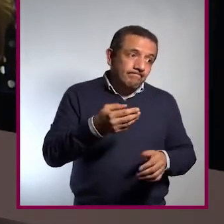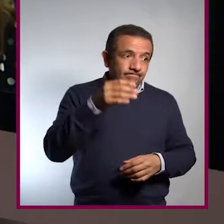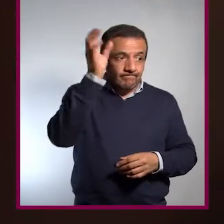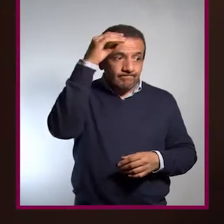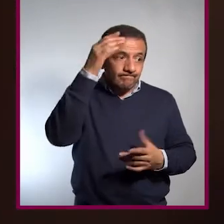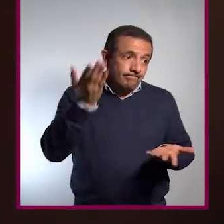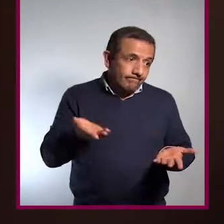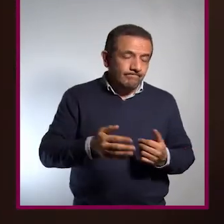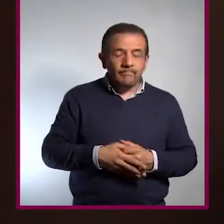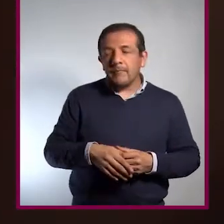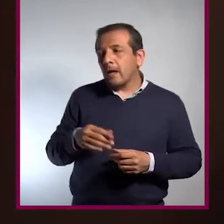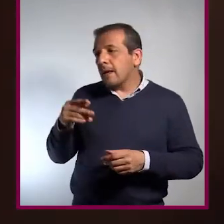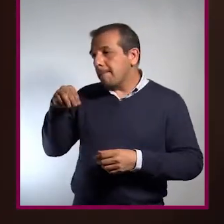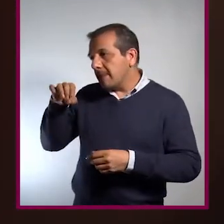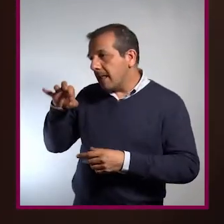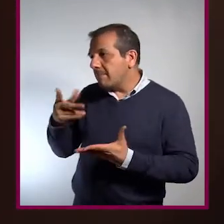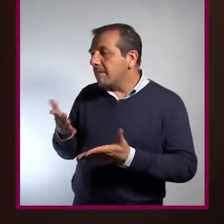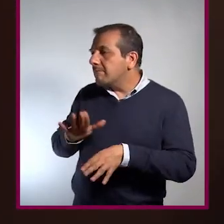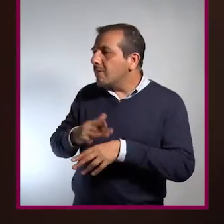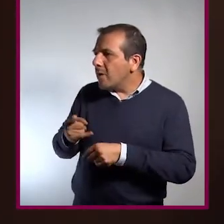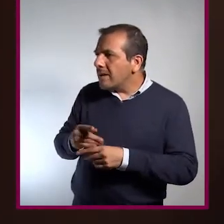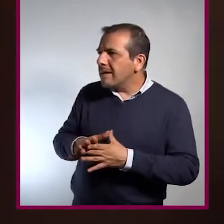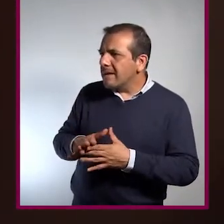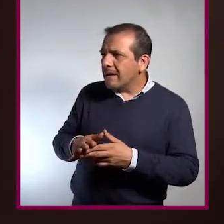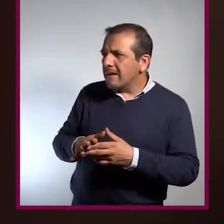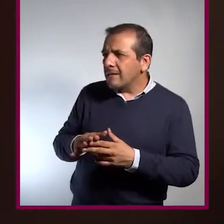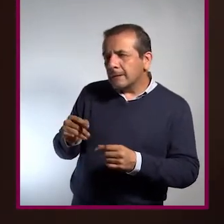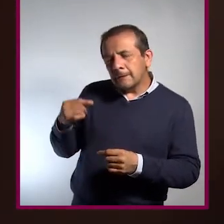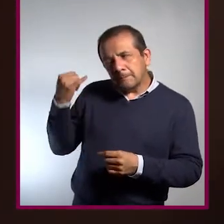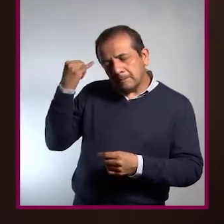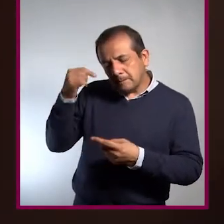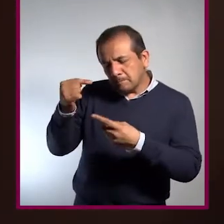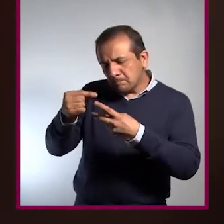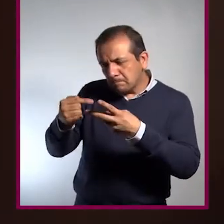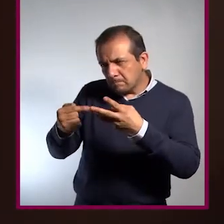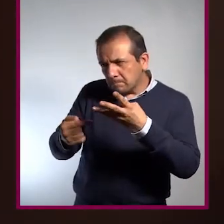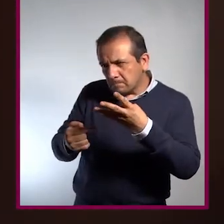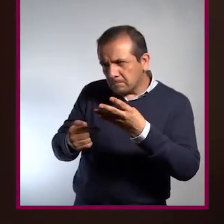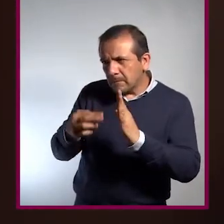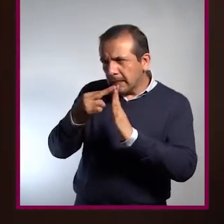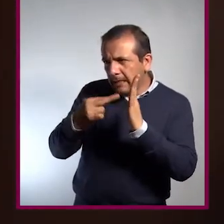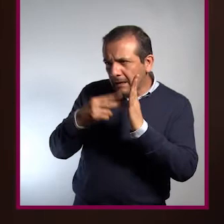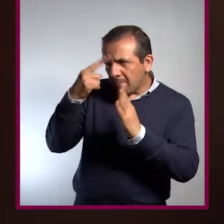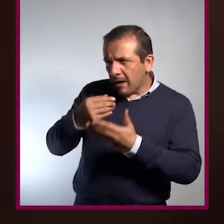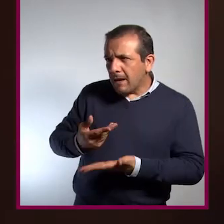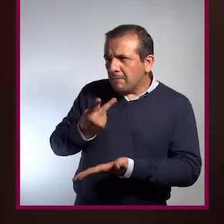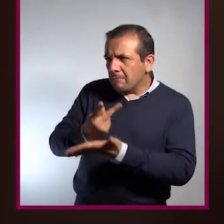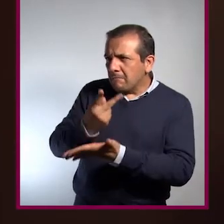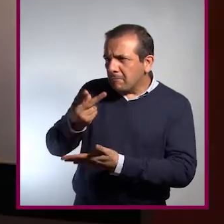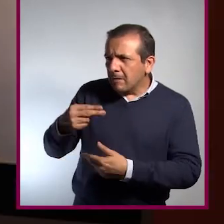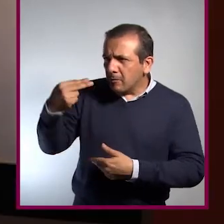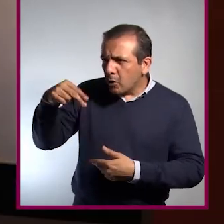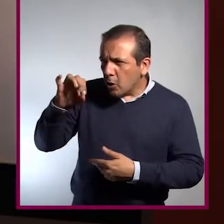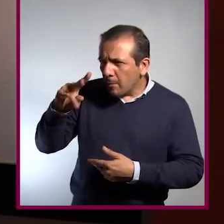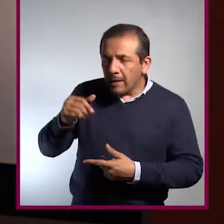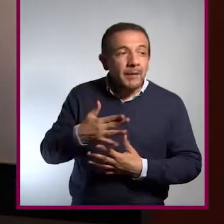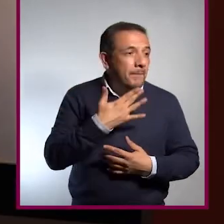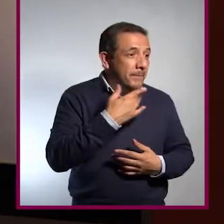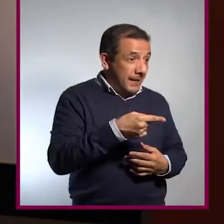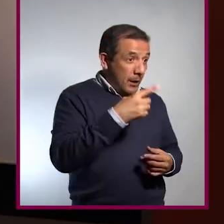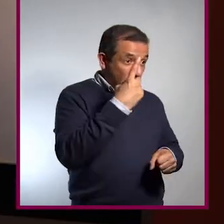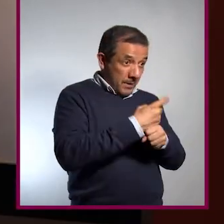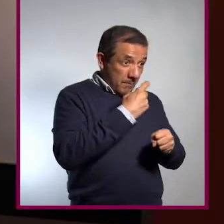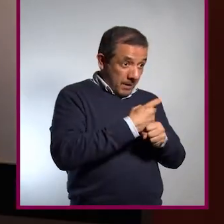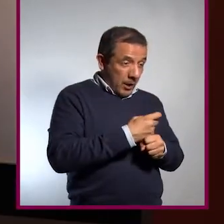investigación. Miranda, ¿cuáles son los criterios que intervienen al momento de elegir un premio Nobel de Medicina? Lo primero que